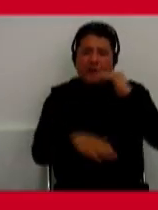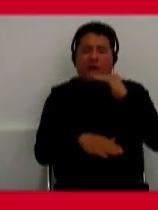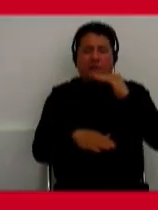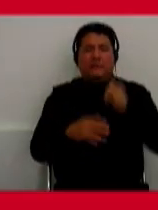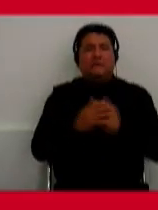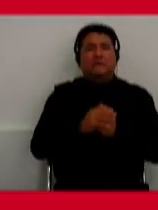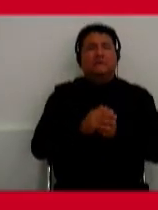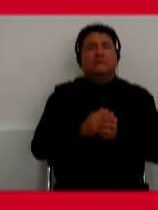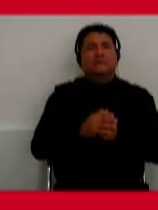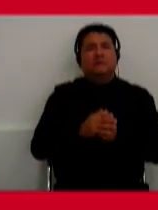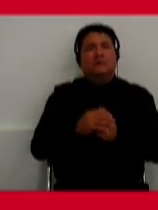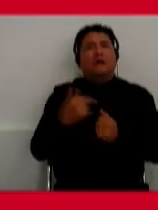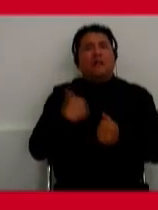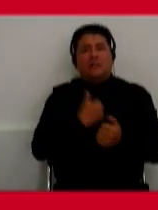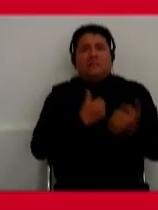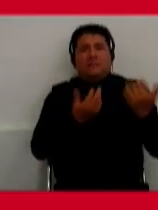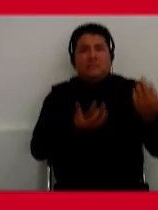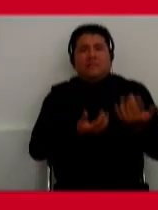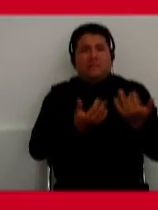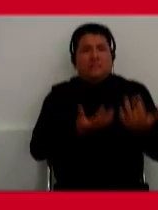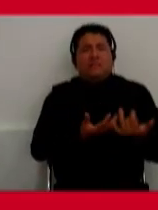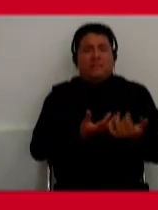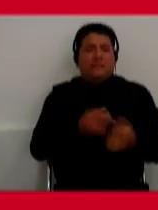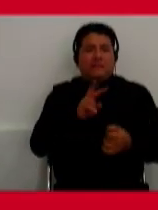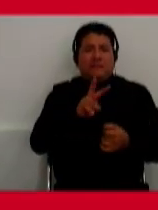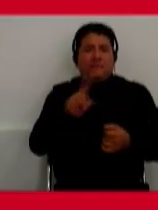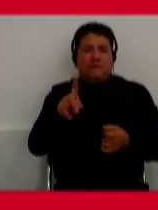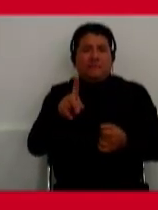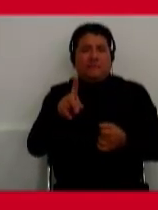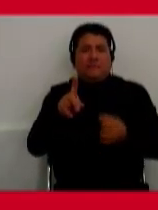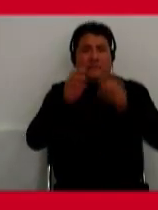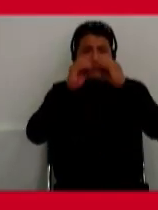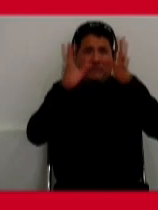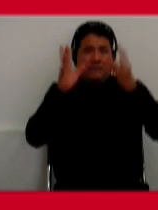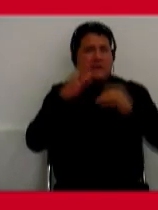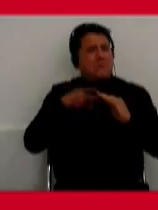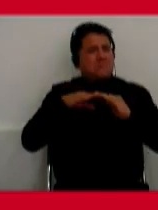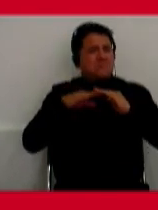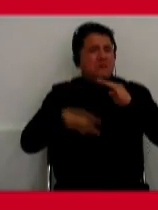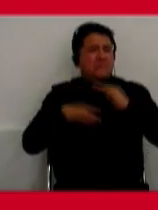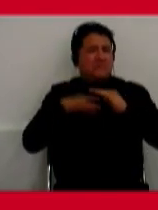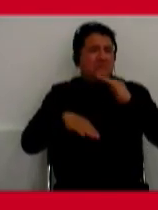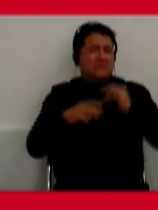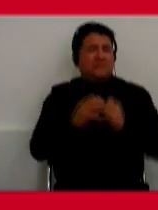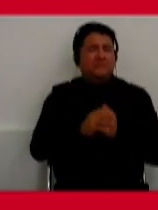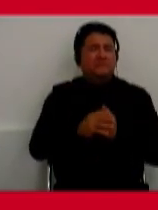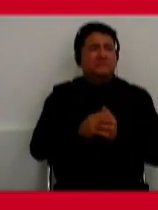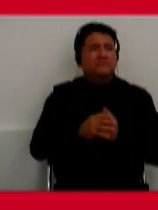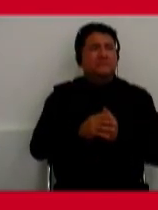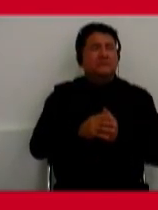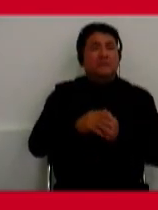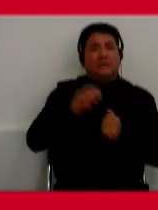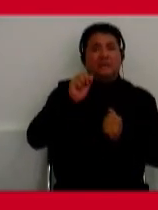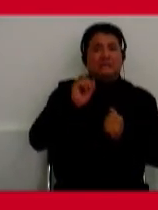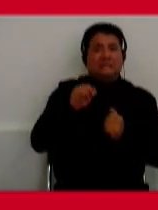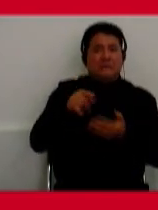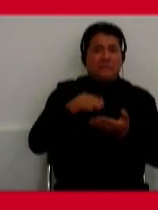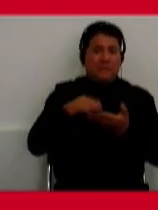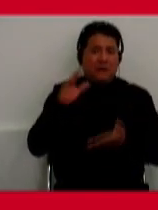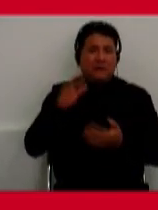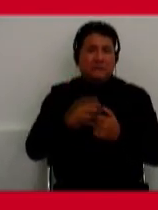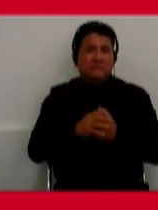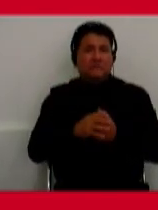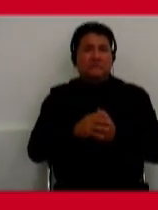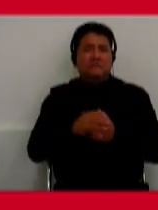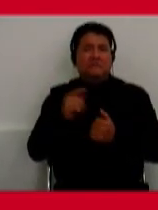Esperamos nosotros 21 días como mínimo. Si es más, es mucho mejor. Obviamente esto supeditado a lo que nos diga geomecánica,